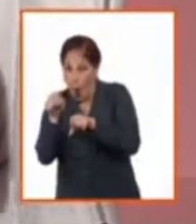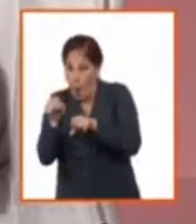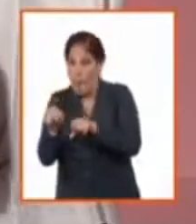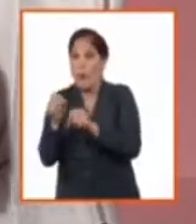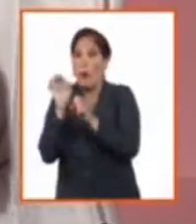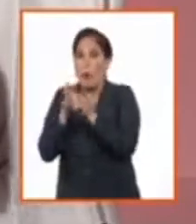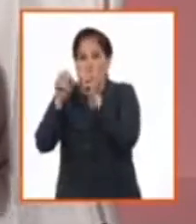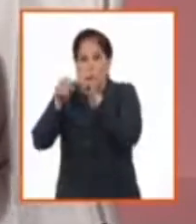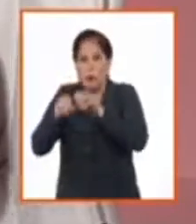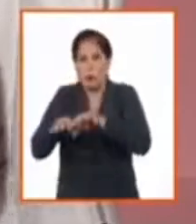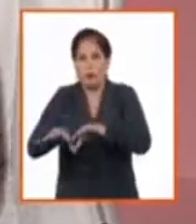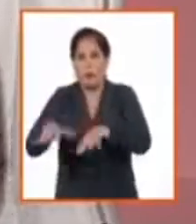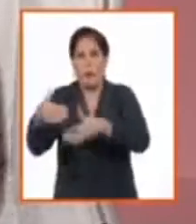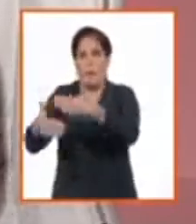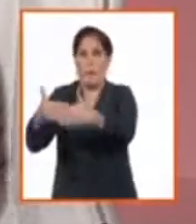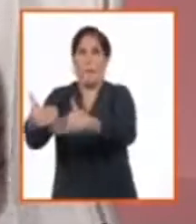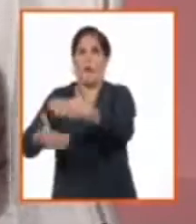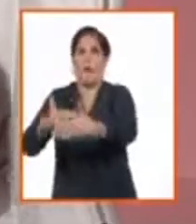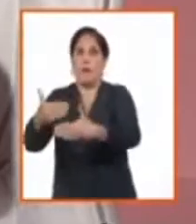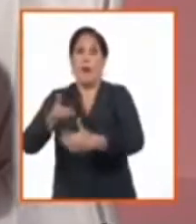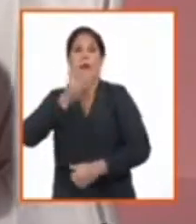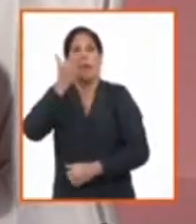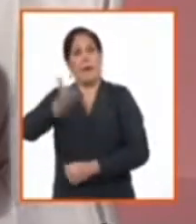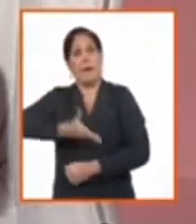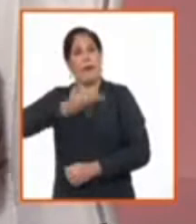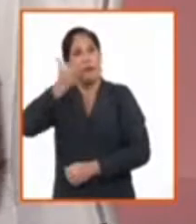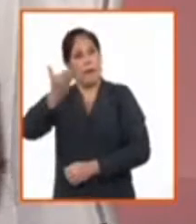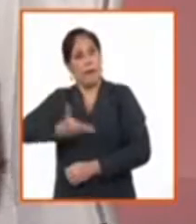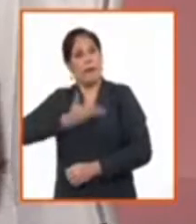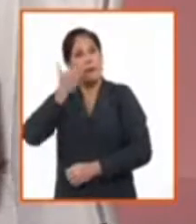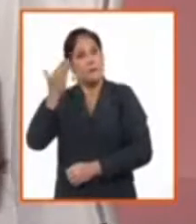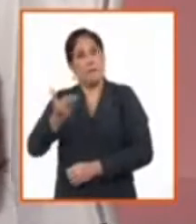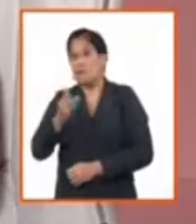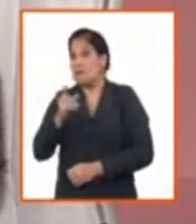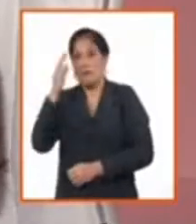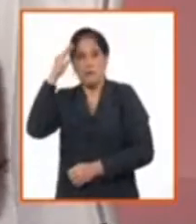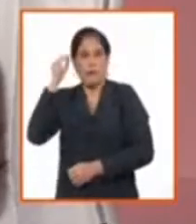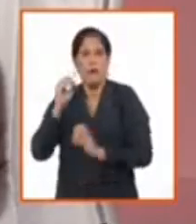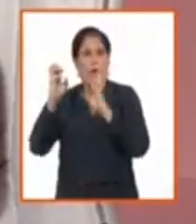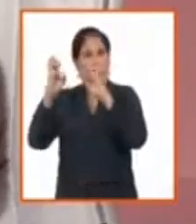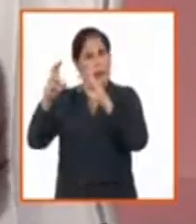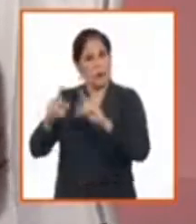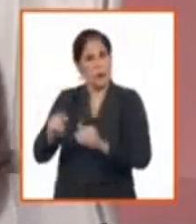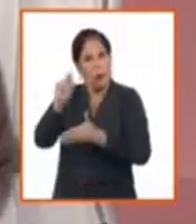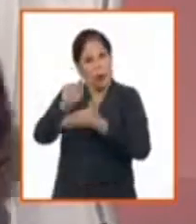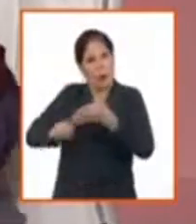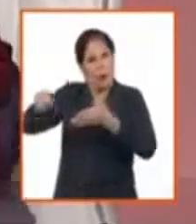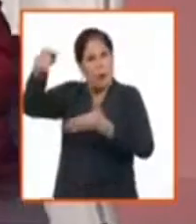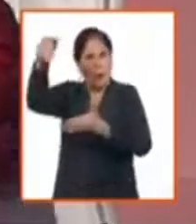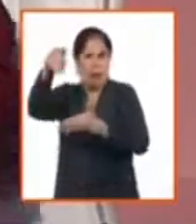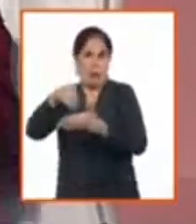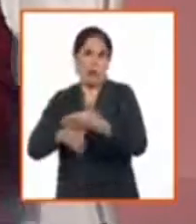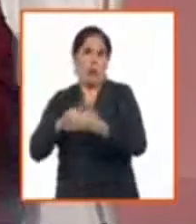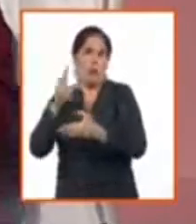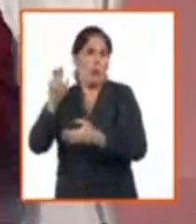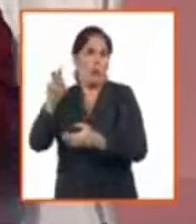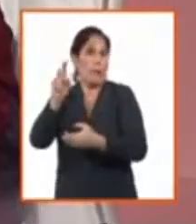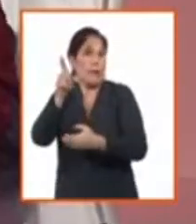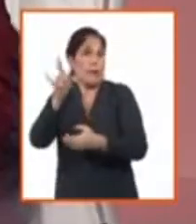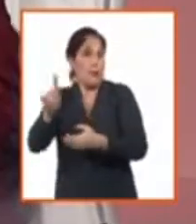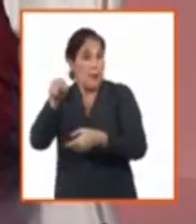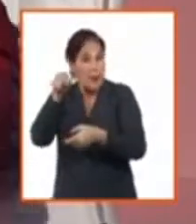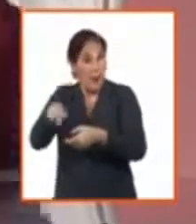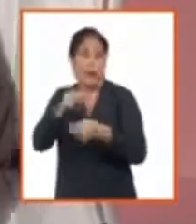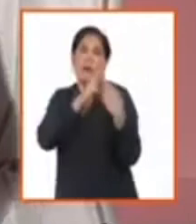todo ese proceso con la declaración de no reconocer los resultados de las elecciones del 2019 es el gran